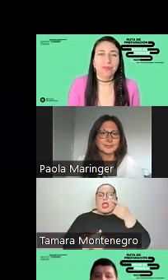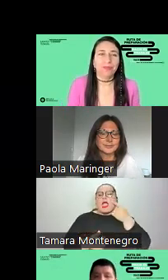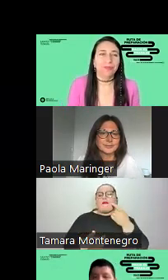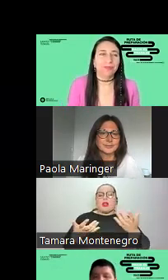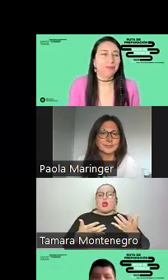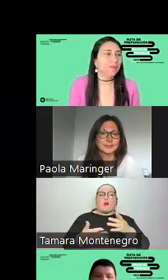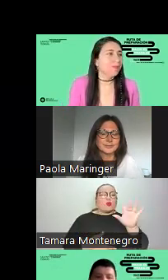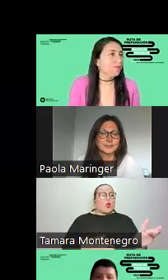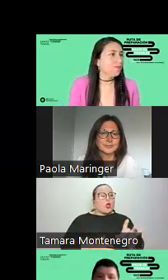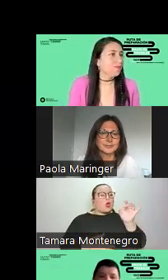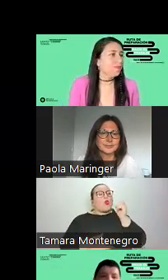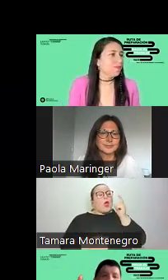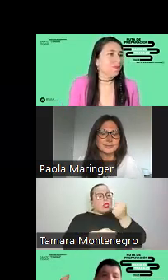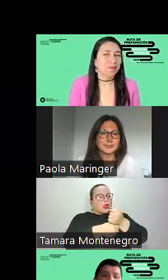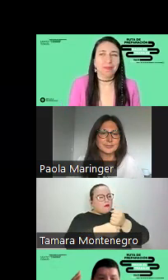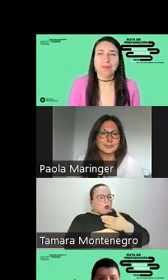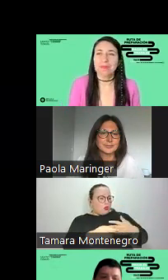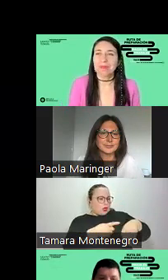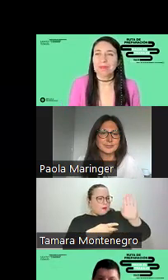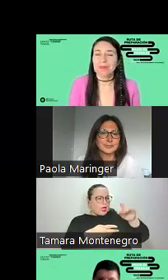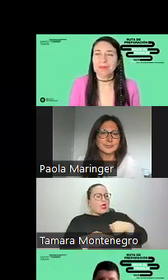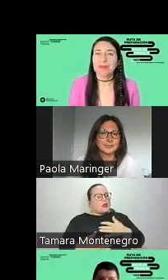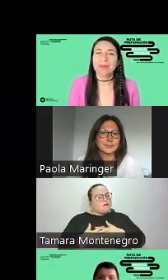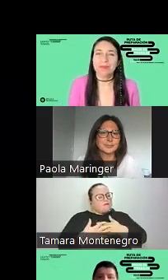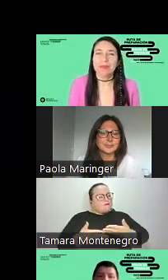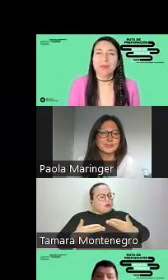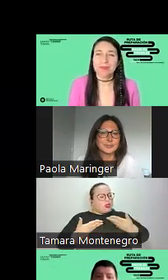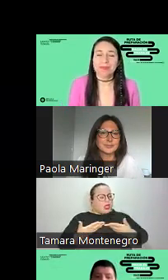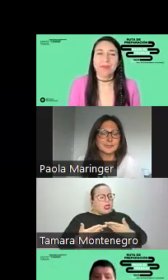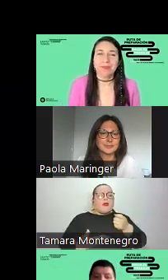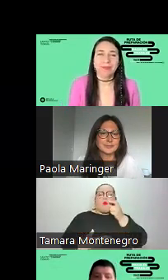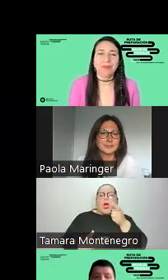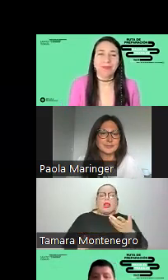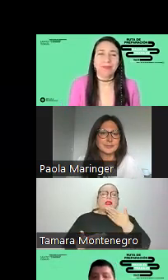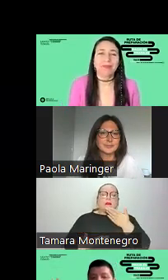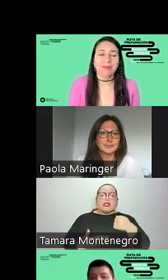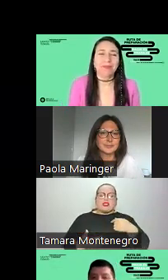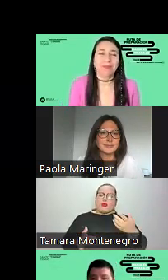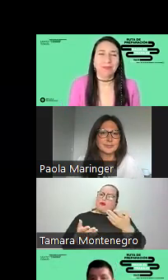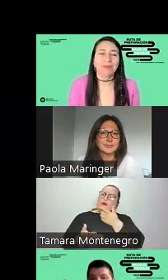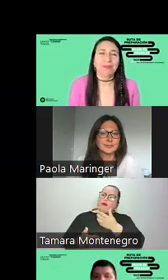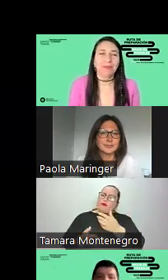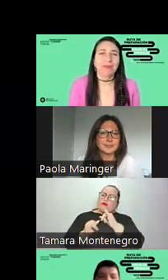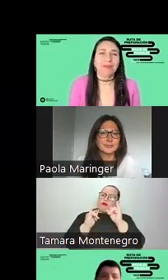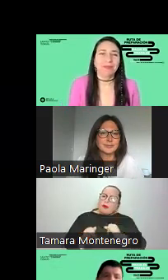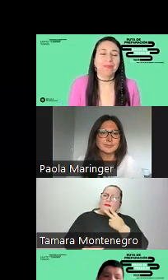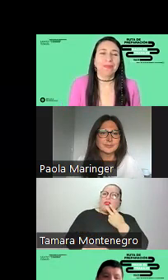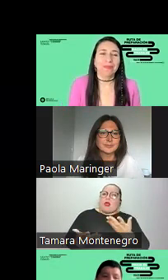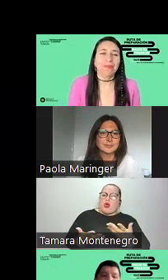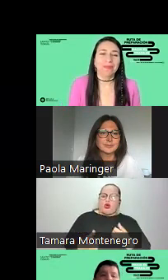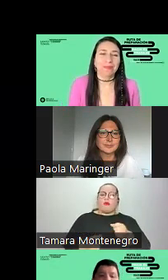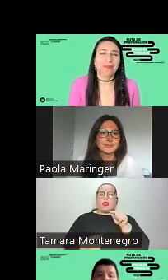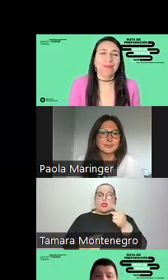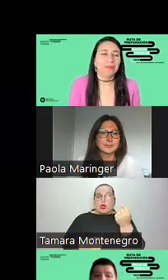en el trabajo, motivaciones e intereses, valores y estilos de vida. Esperando poder seguir compartiendo juntos este viaje de 11 charlas